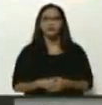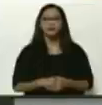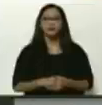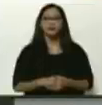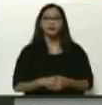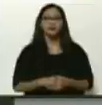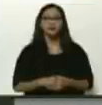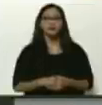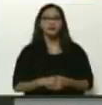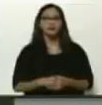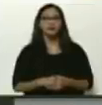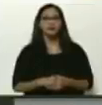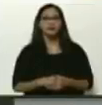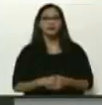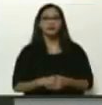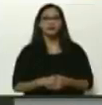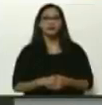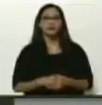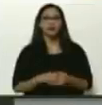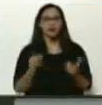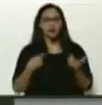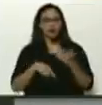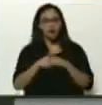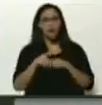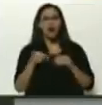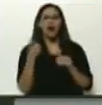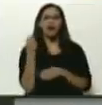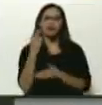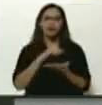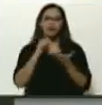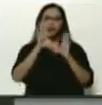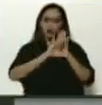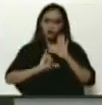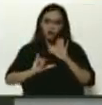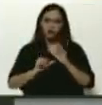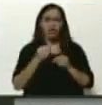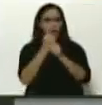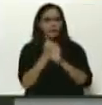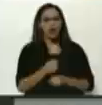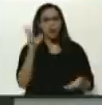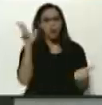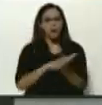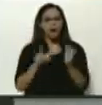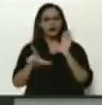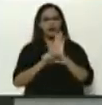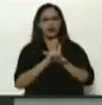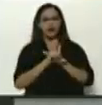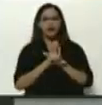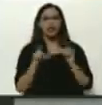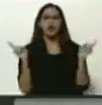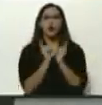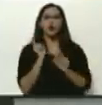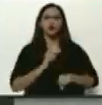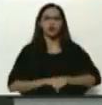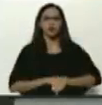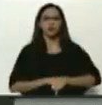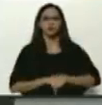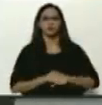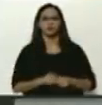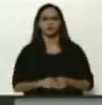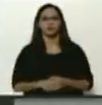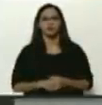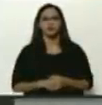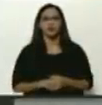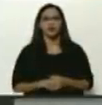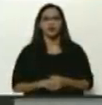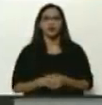Mañana vamos a la Asamblea Nacional Constituyente. Esperamos aprobar esa ley en el corto tiempo. Como es que